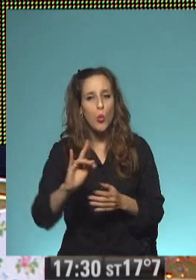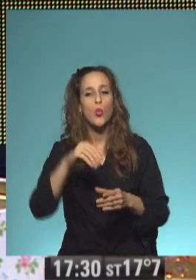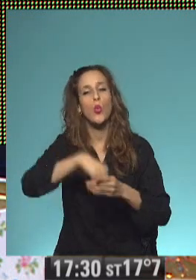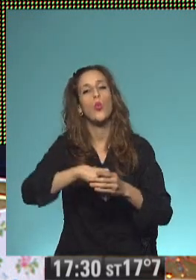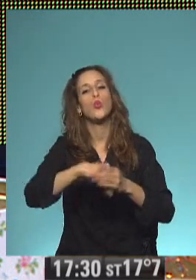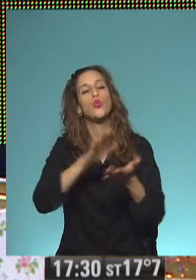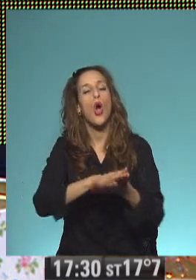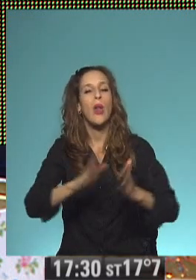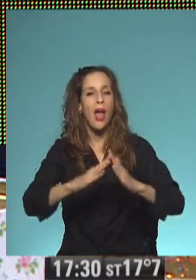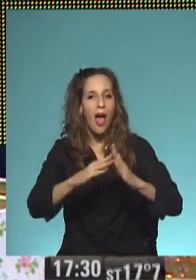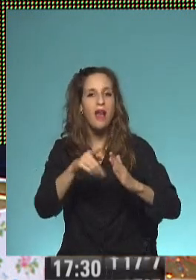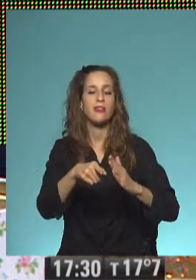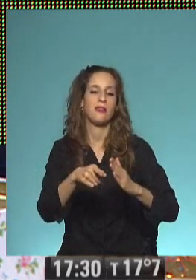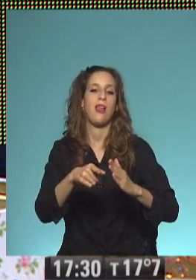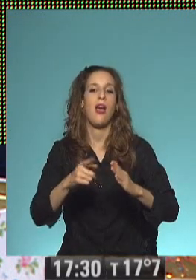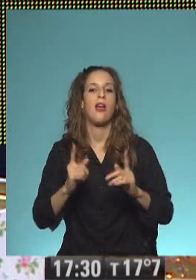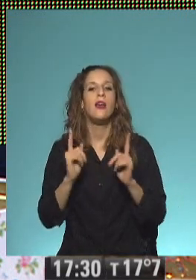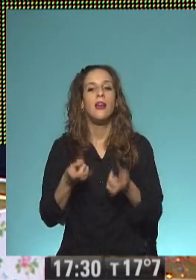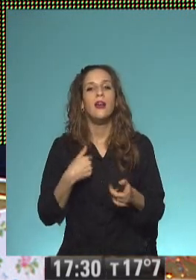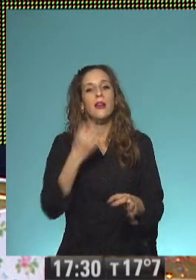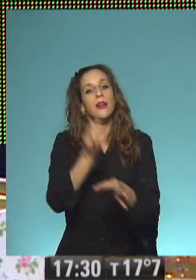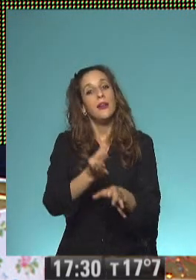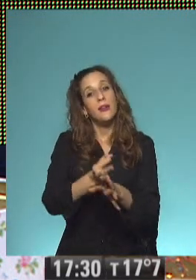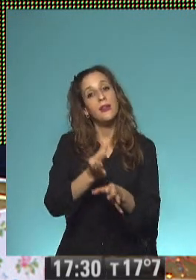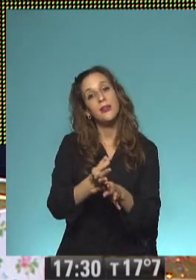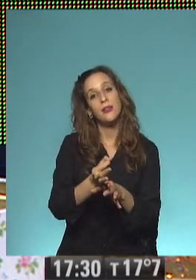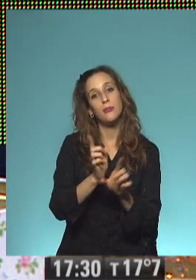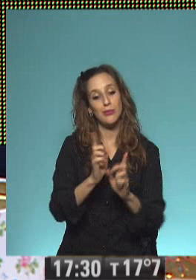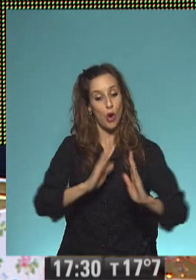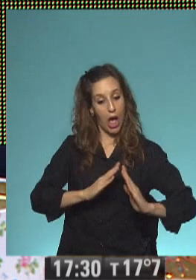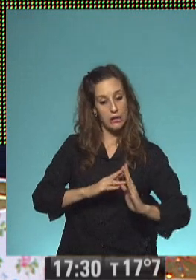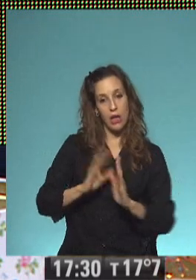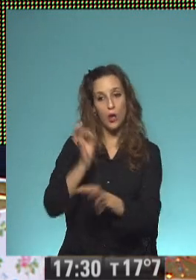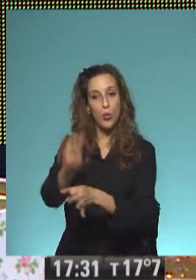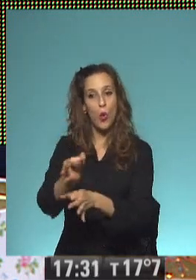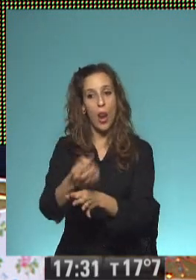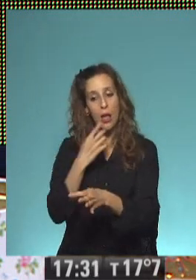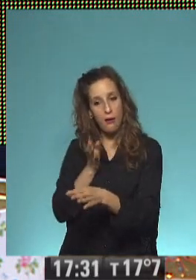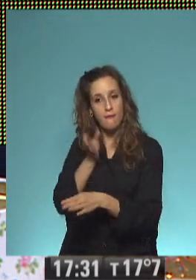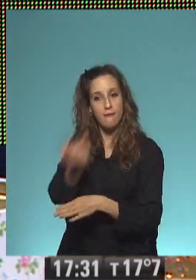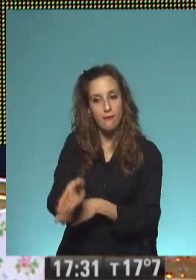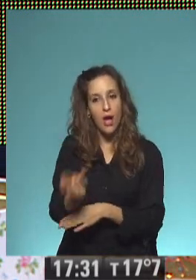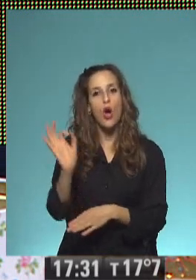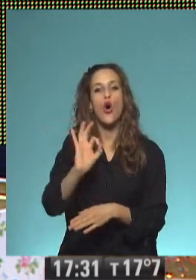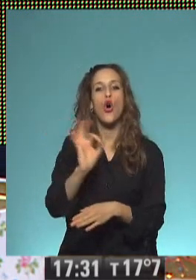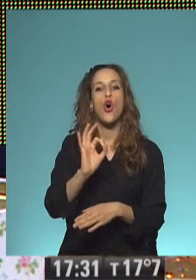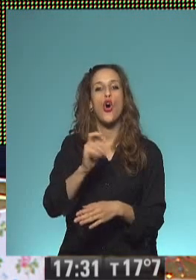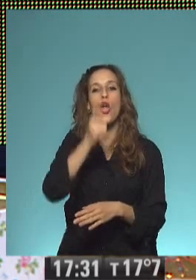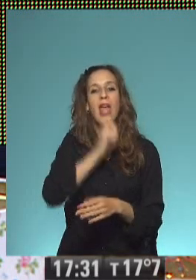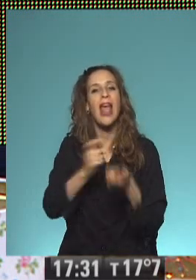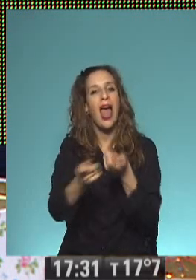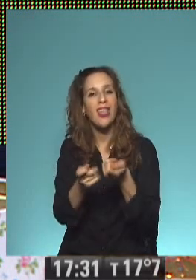casa cuando van o cuando iban a la escuela, el recorrido, o cuando iban a una heladería, me soplaron por